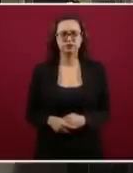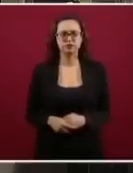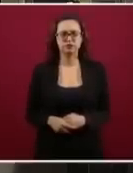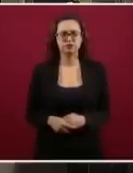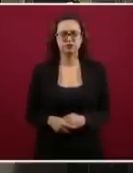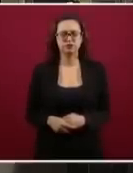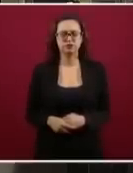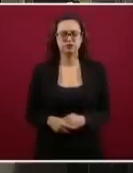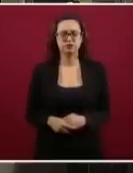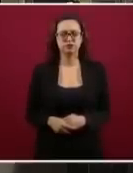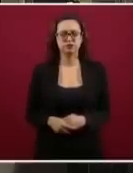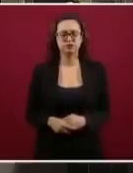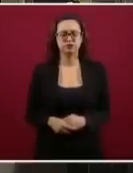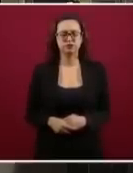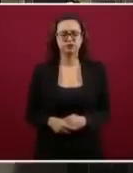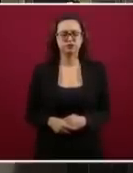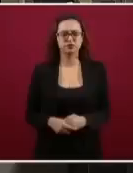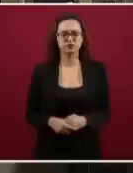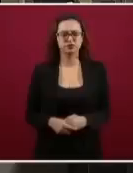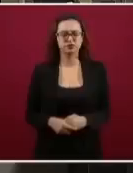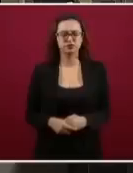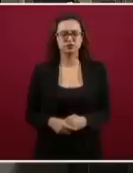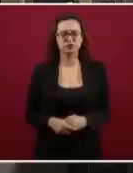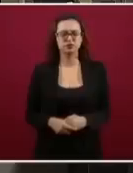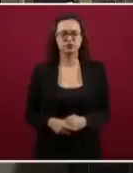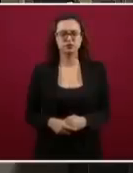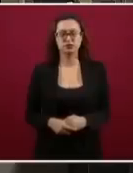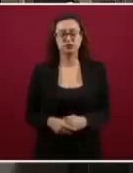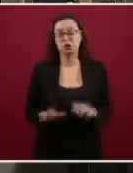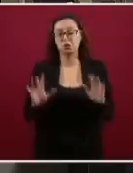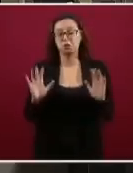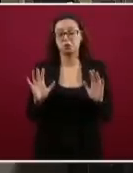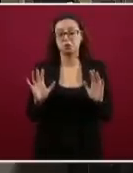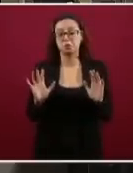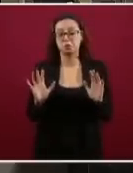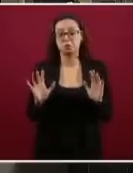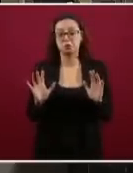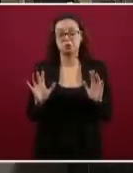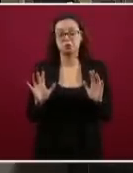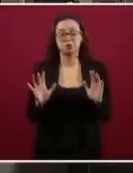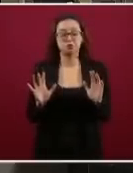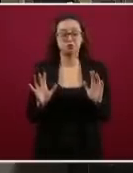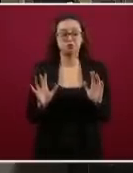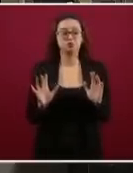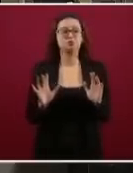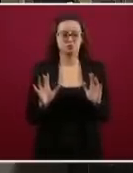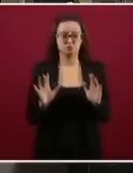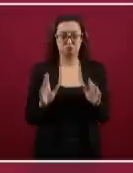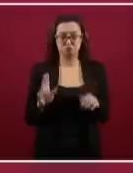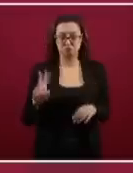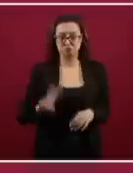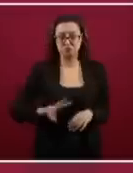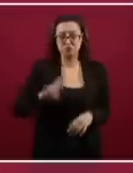el nepotismo al contratar a familiares. No. Eso sí, legalmente